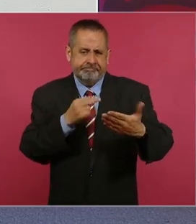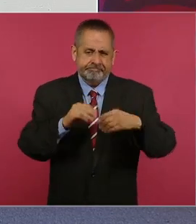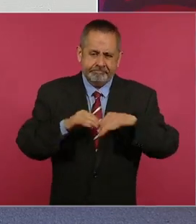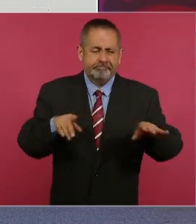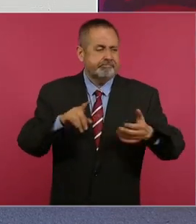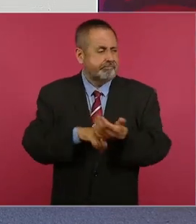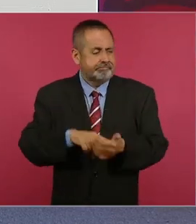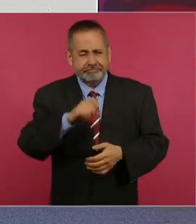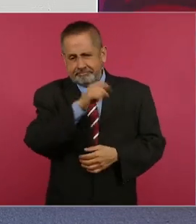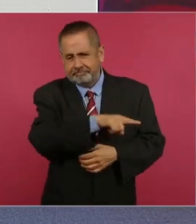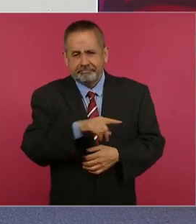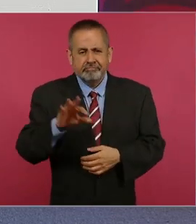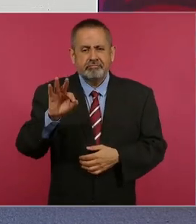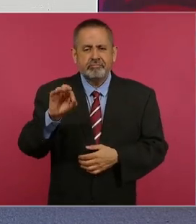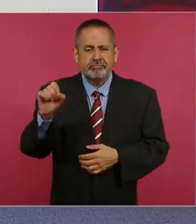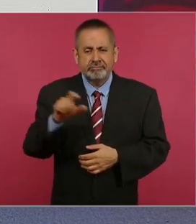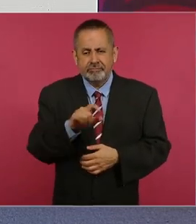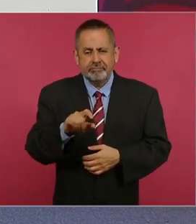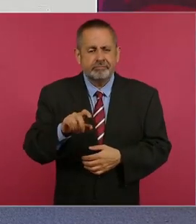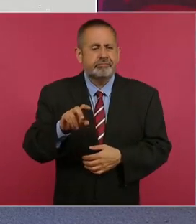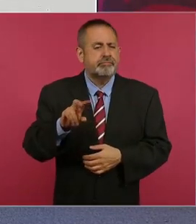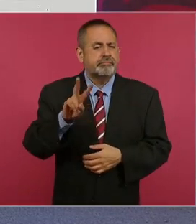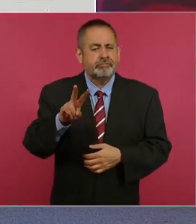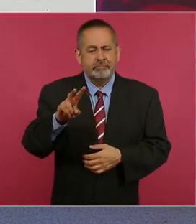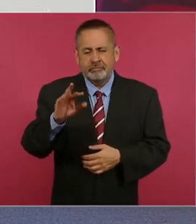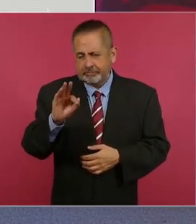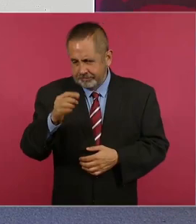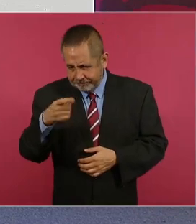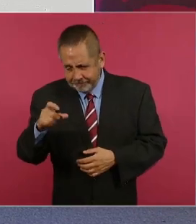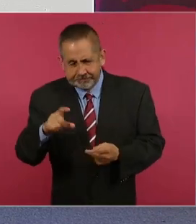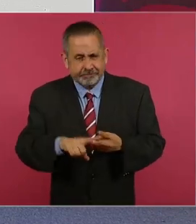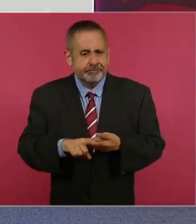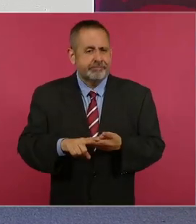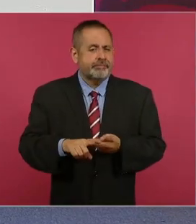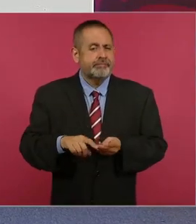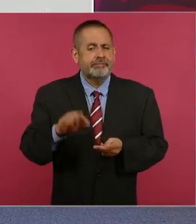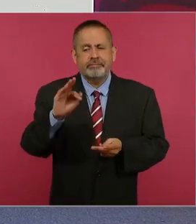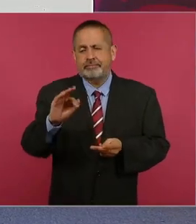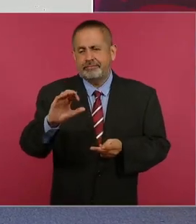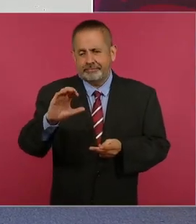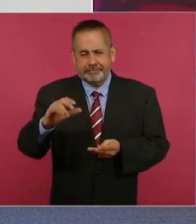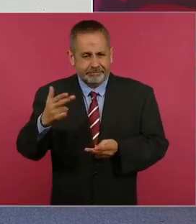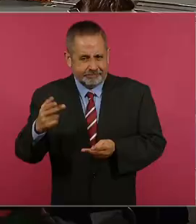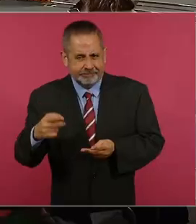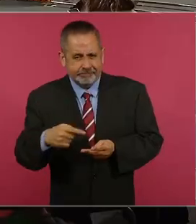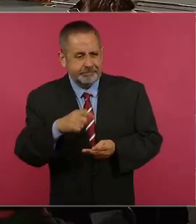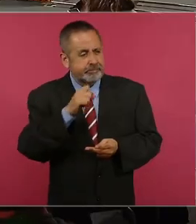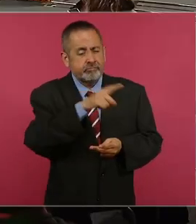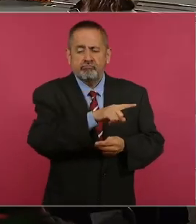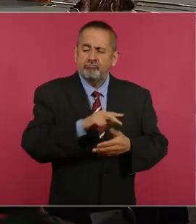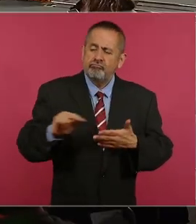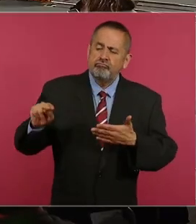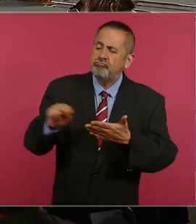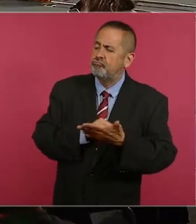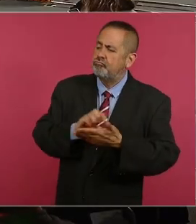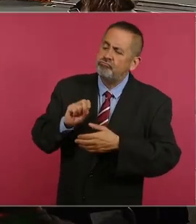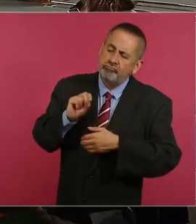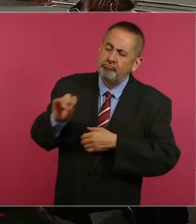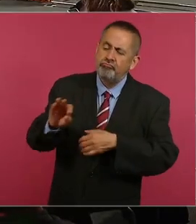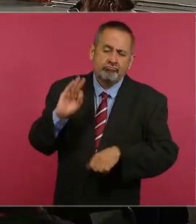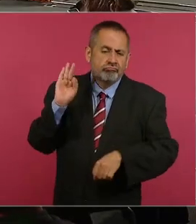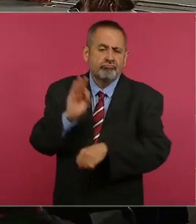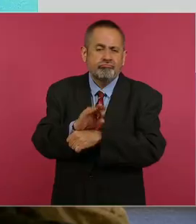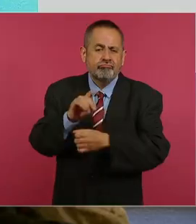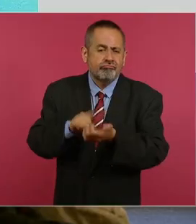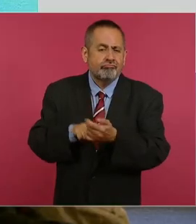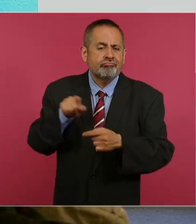Fox y Calderón a favor de la candidatura de Milei